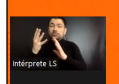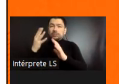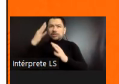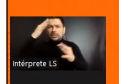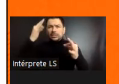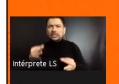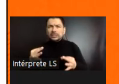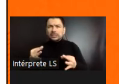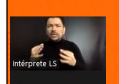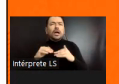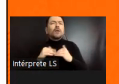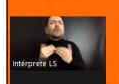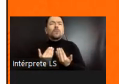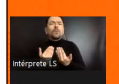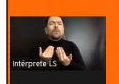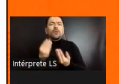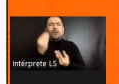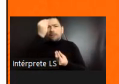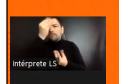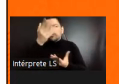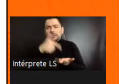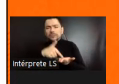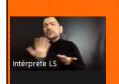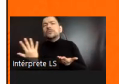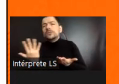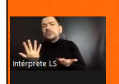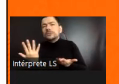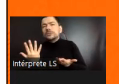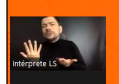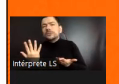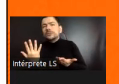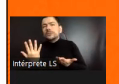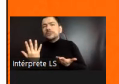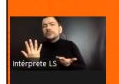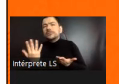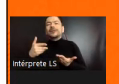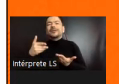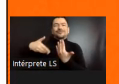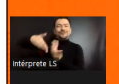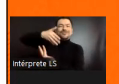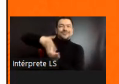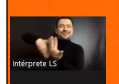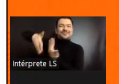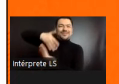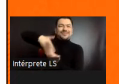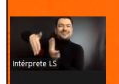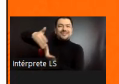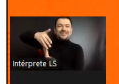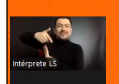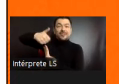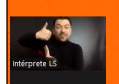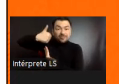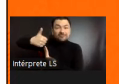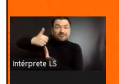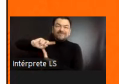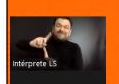mensaje, donde las ciencias sociales no han sido muy bien utilizadas. Mi trabajo tiene que ver